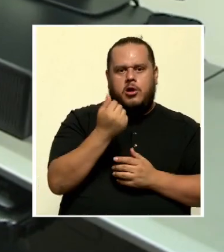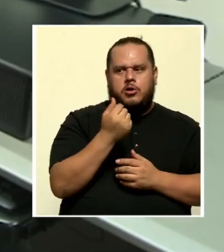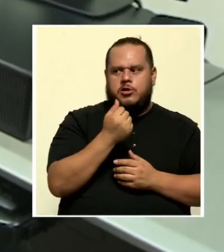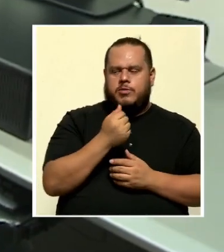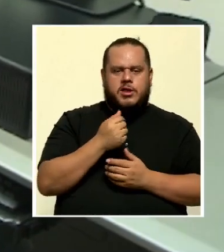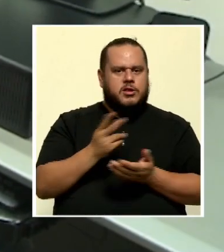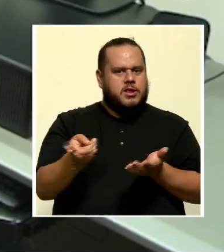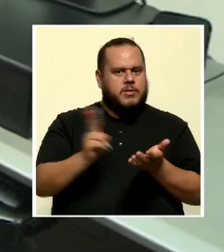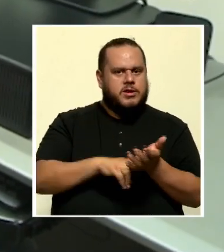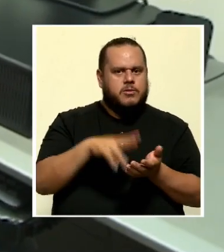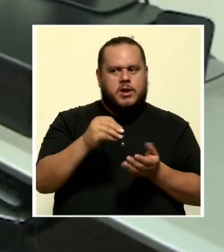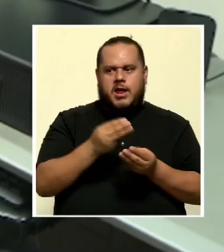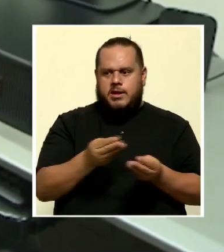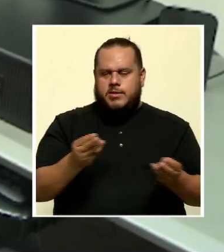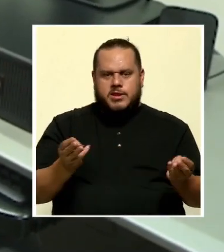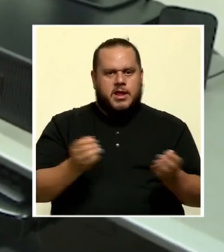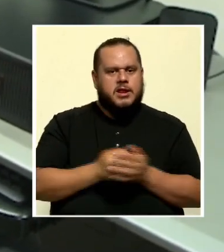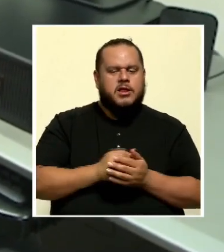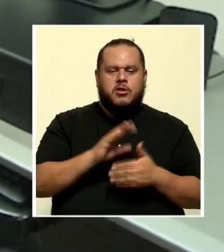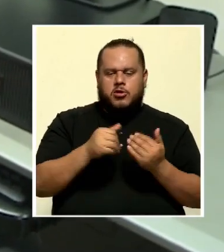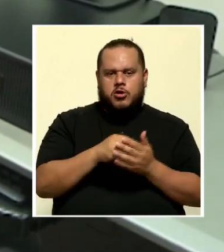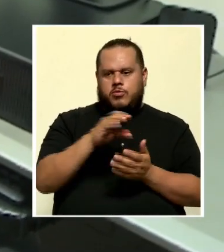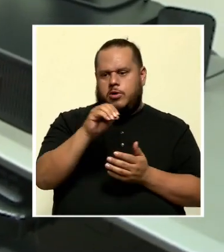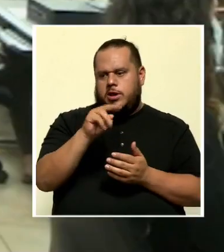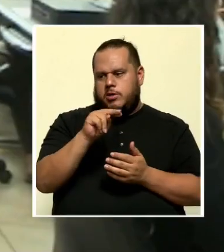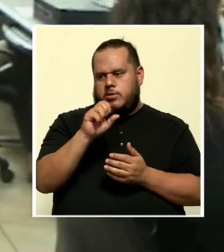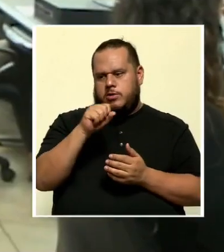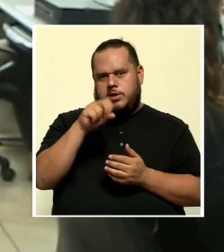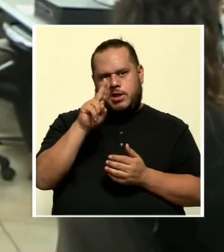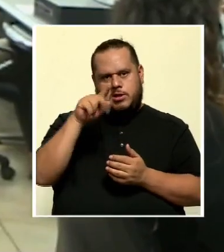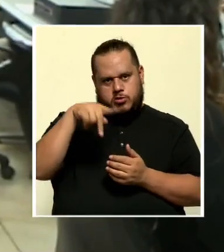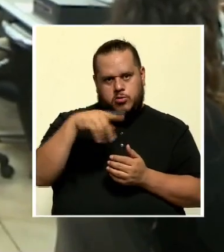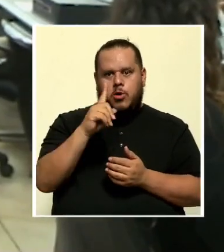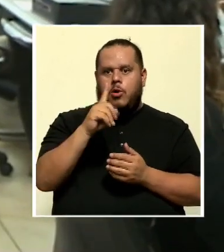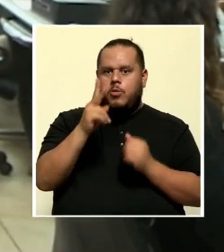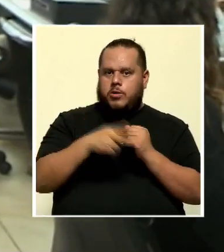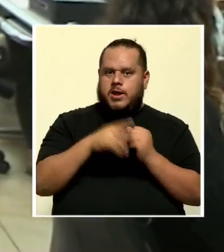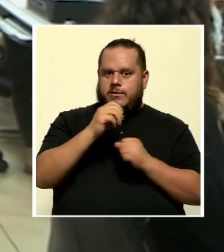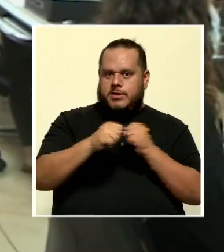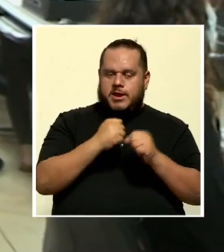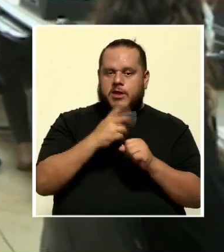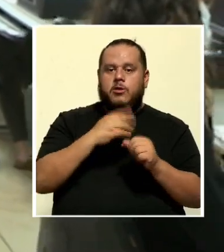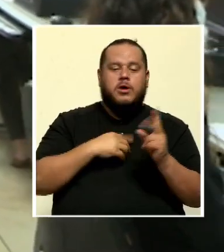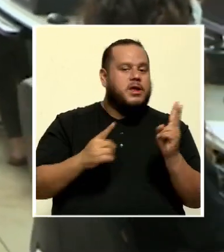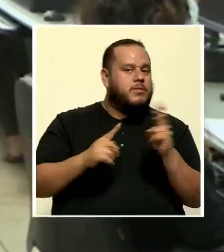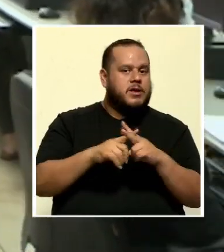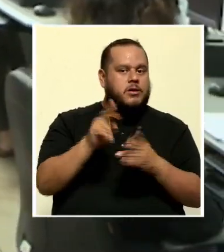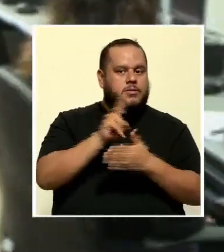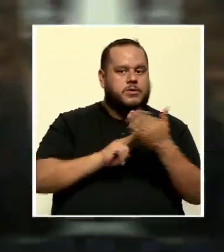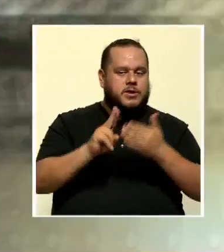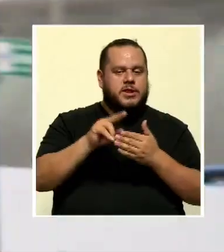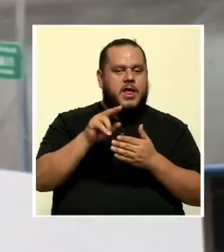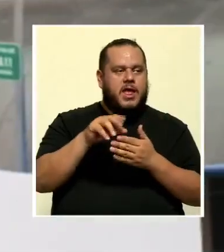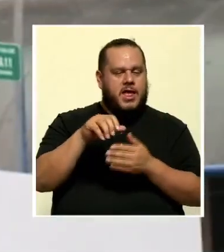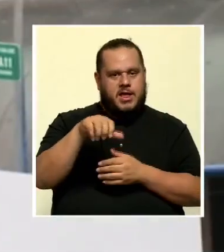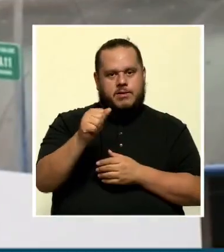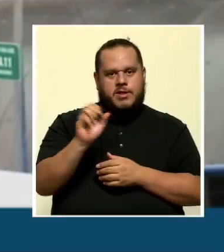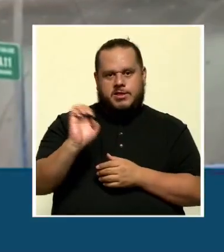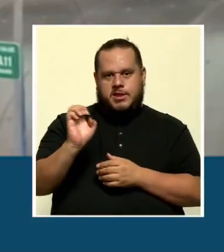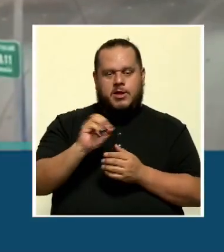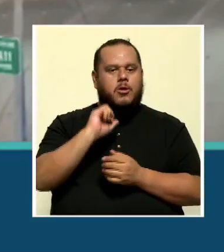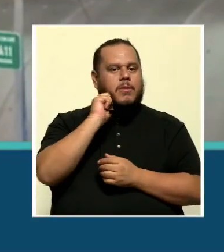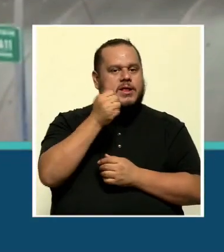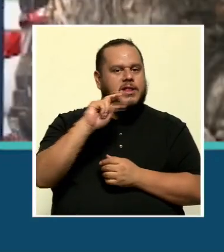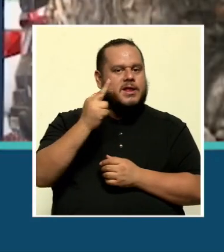matrícula y materias son ajustados por el CONESUB una vez al año y aplicados por las universidades en el mes de enero. Mañana en